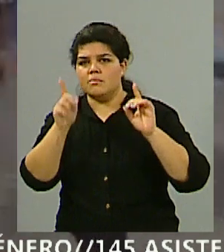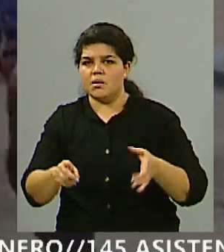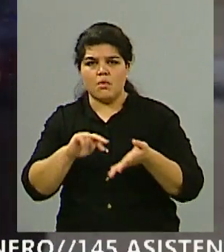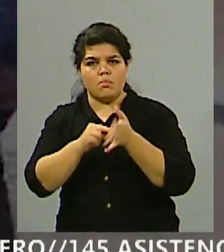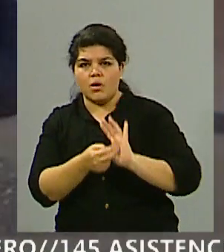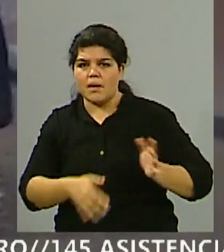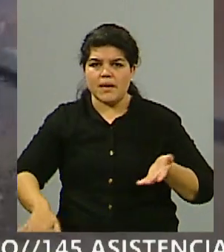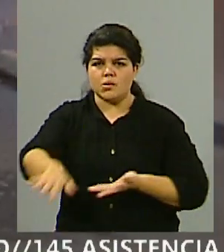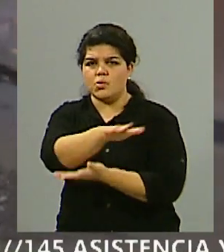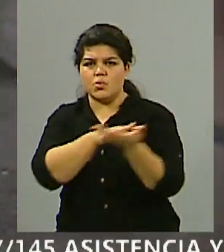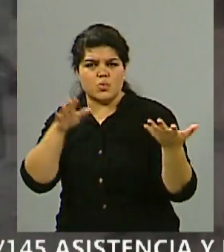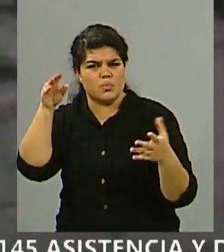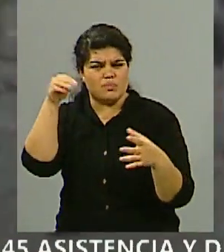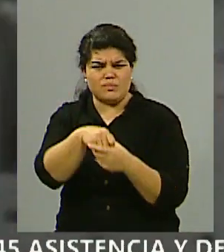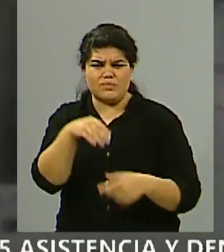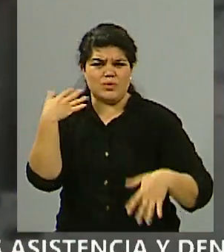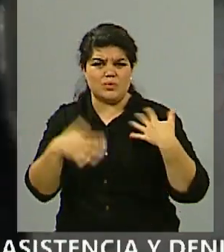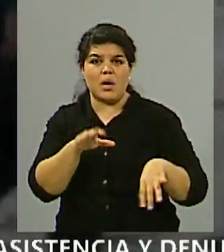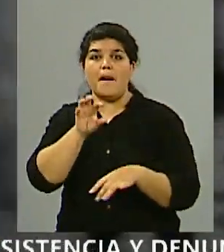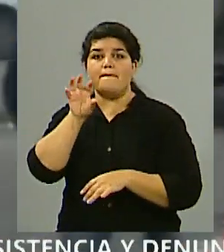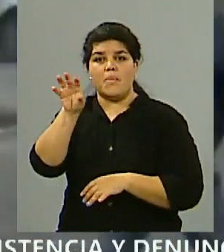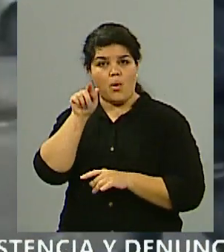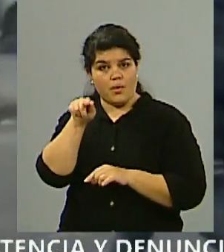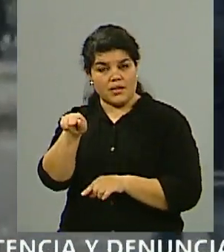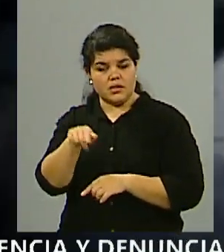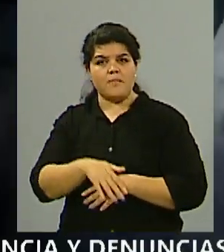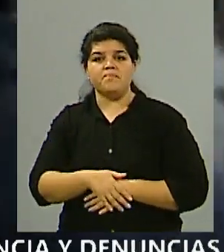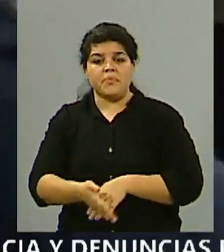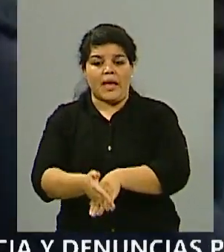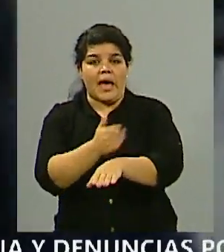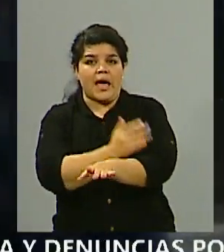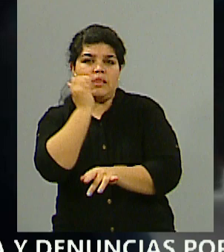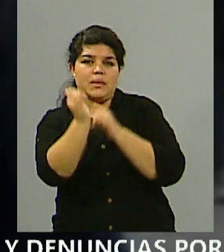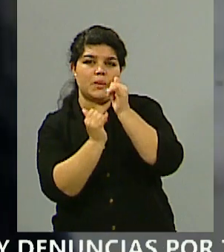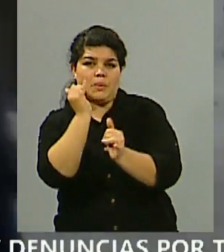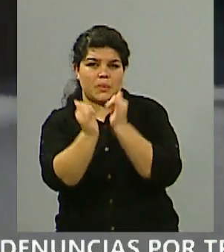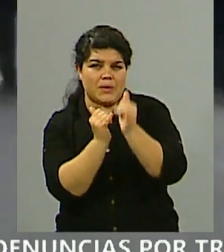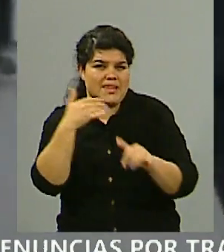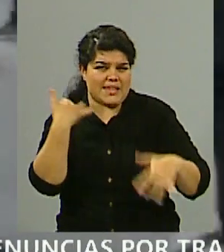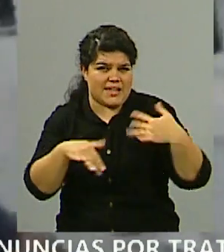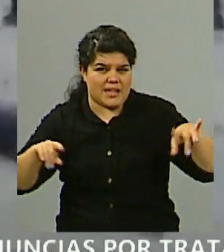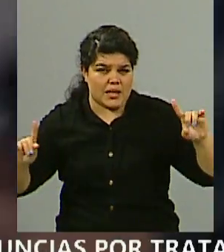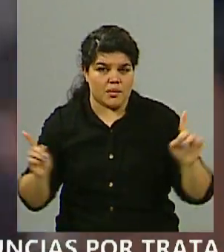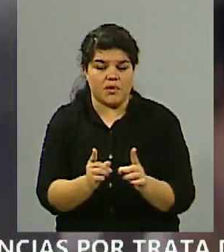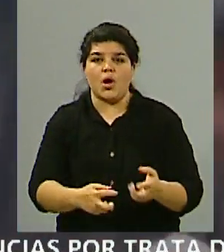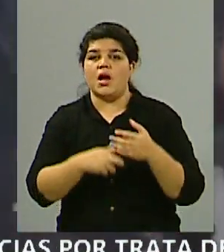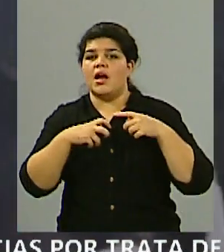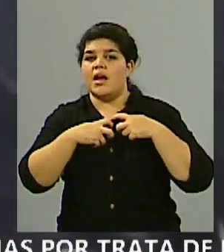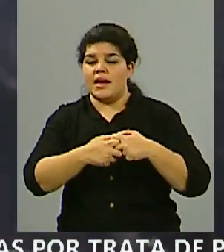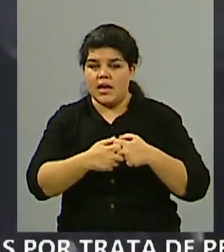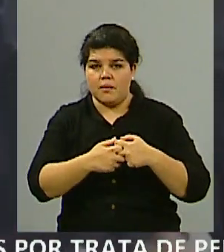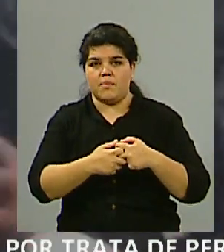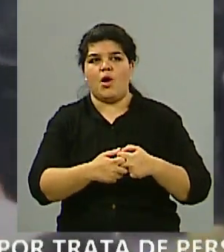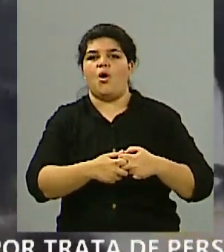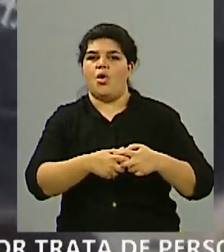han vivido en esa provincia. Vamos a hacer un repaso rapidito para poder empezar a hablar del tema. Gremios estatales y docentes,